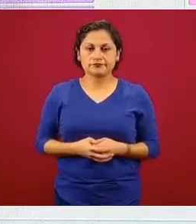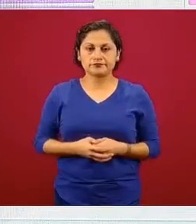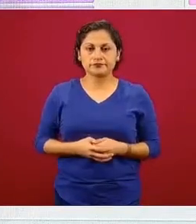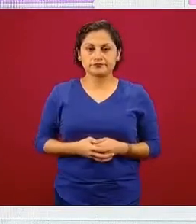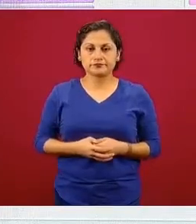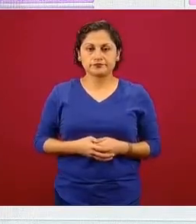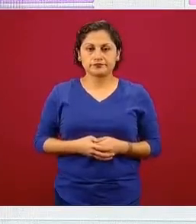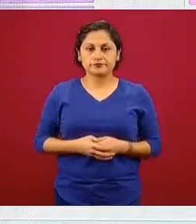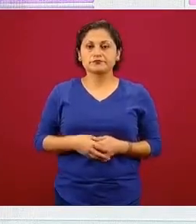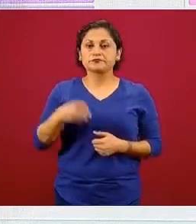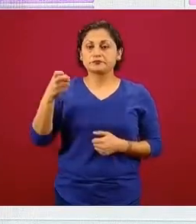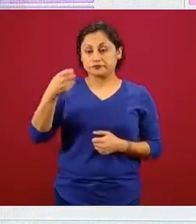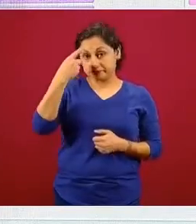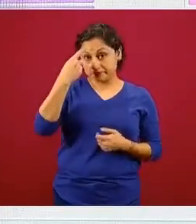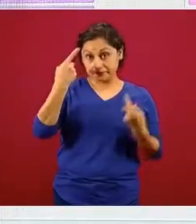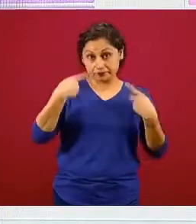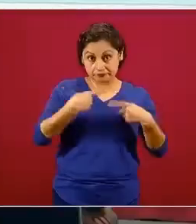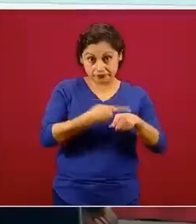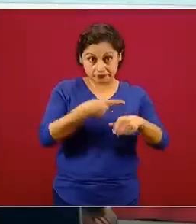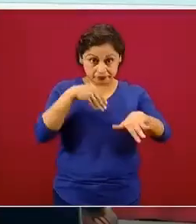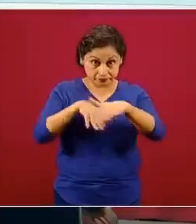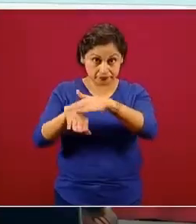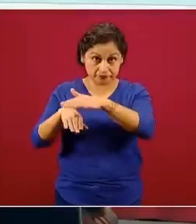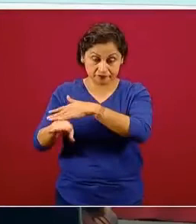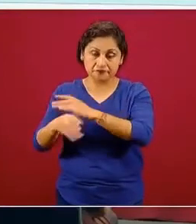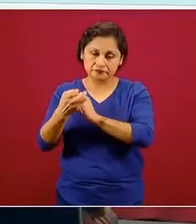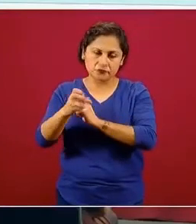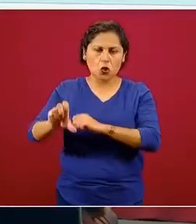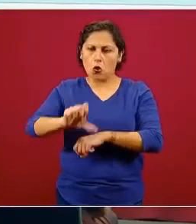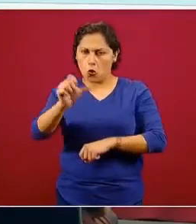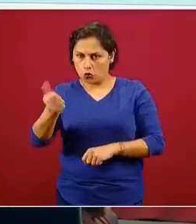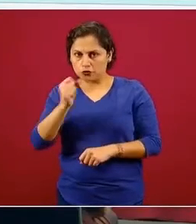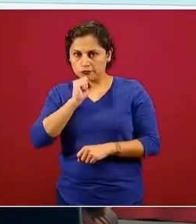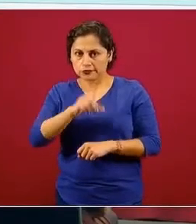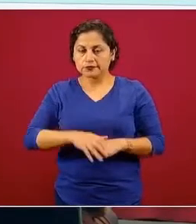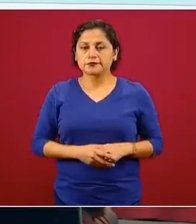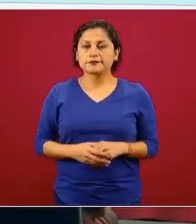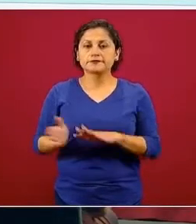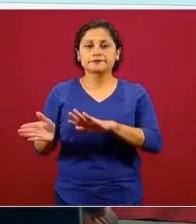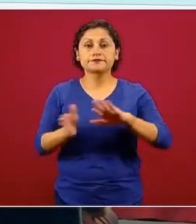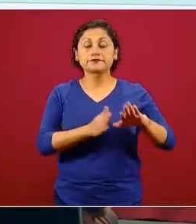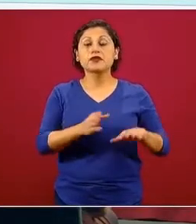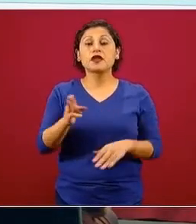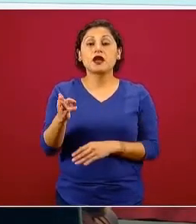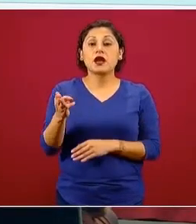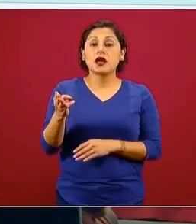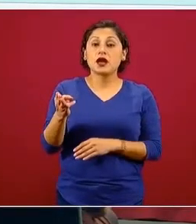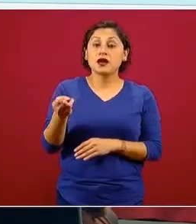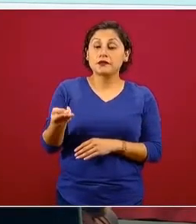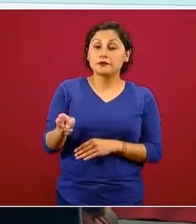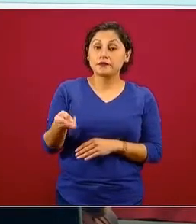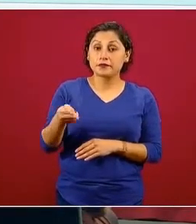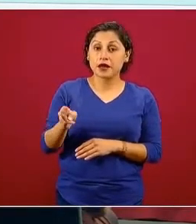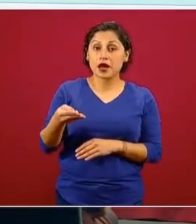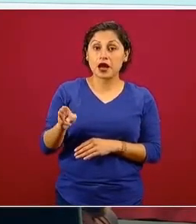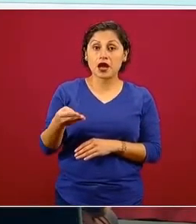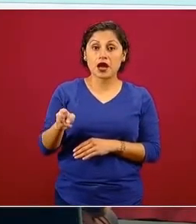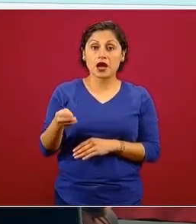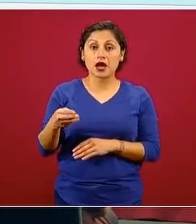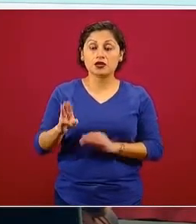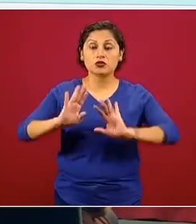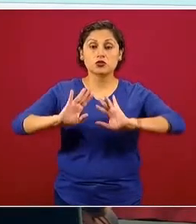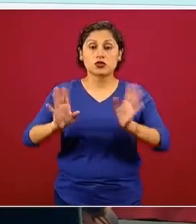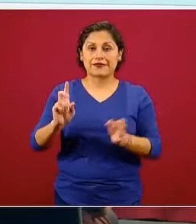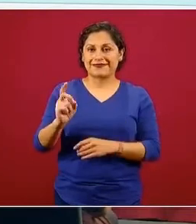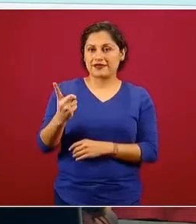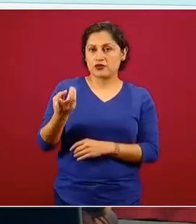para la hospitalización de personas. Por mencionar solo algunos. Mayo, terminamos la Jornada Nacional de Sana Distancia el 31 de